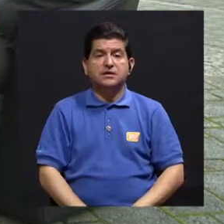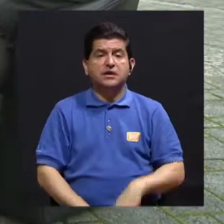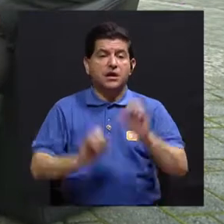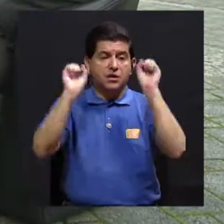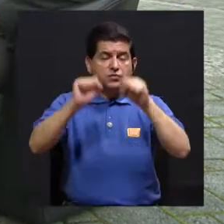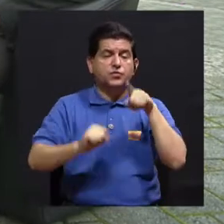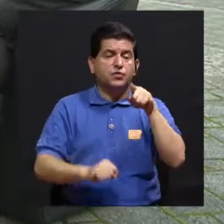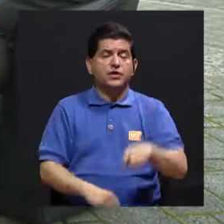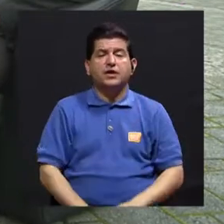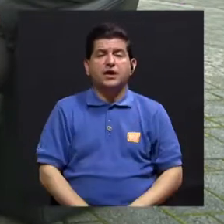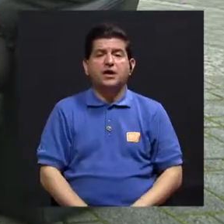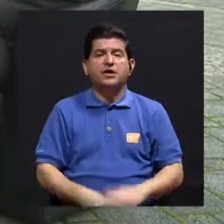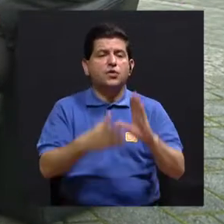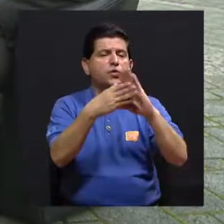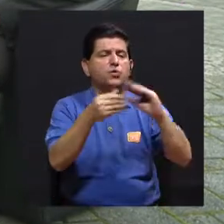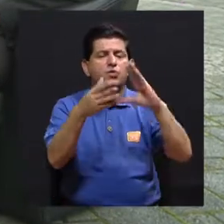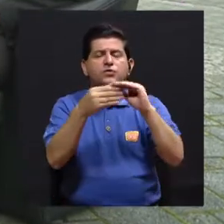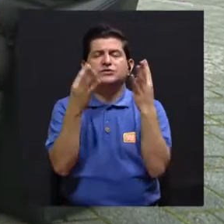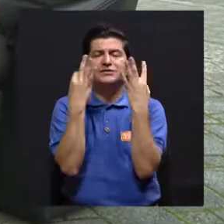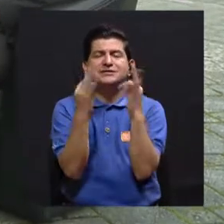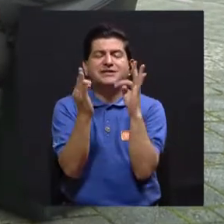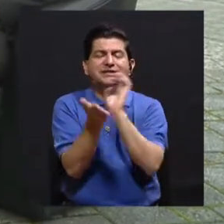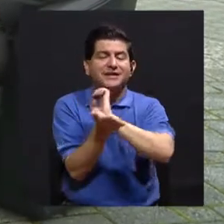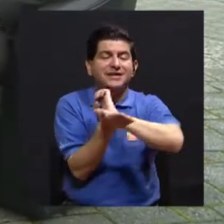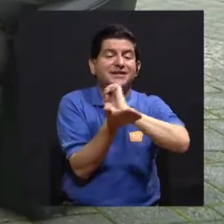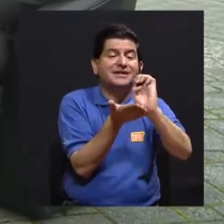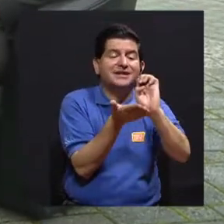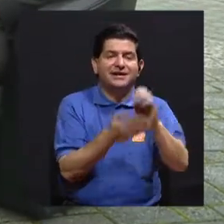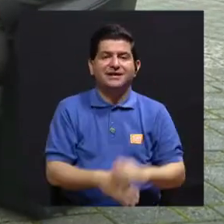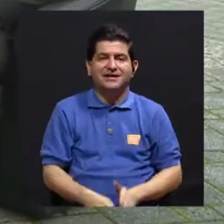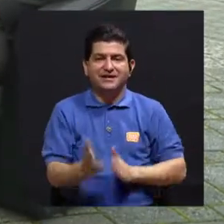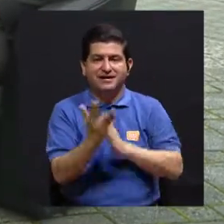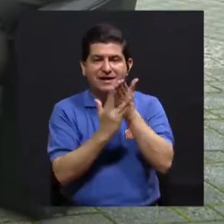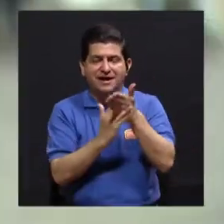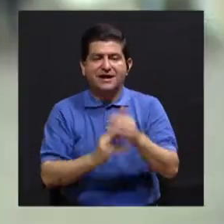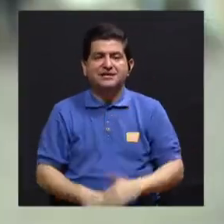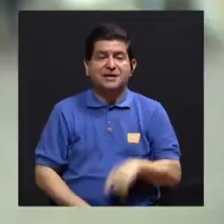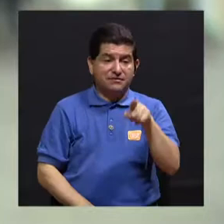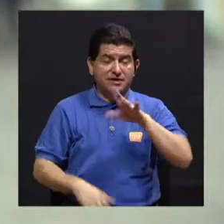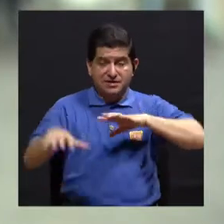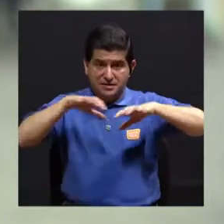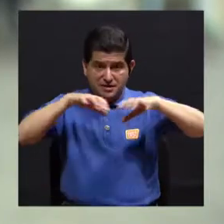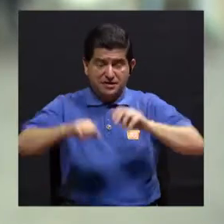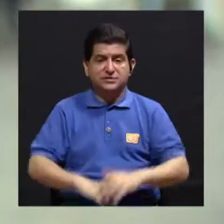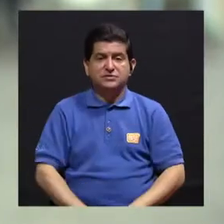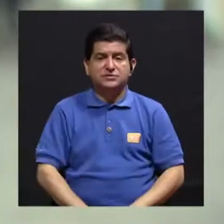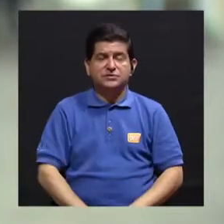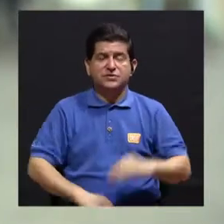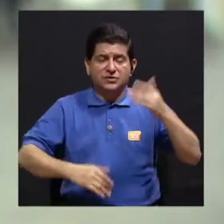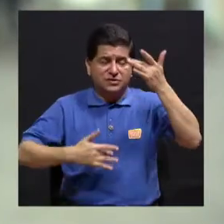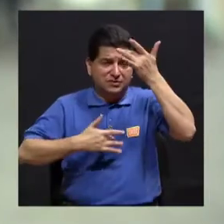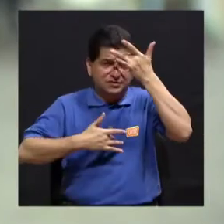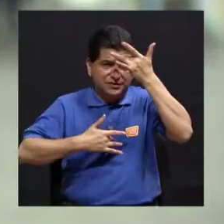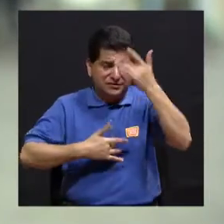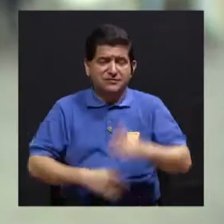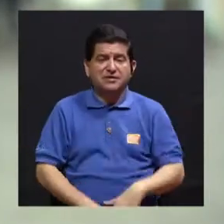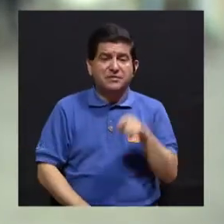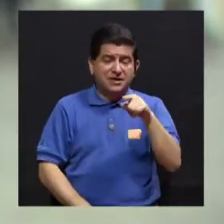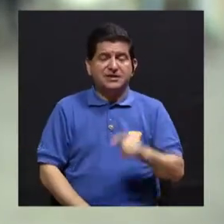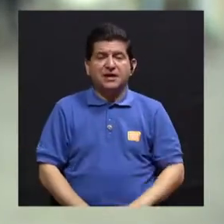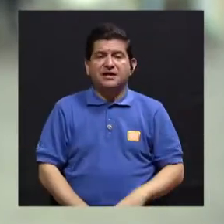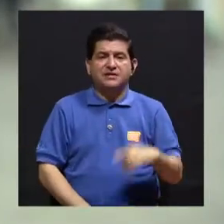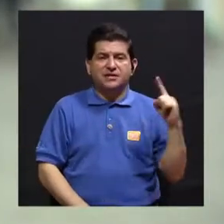para que ellos puedan comentar e intentar prevenir mediante sus futuras acciones el contagio de diferentes